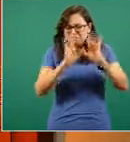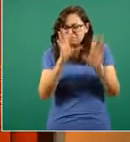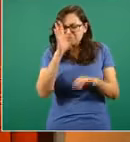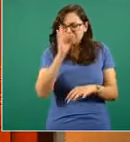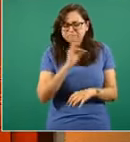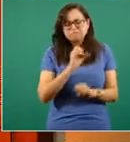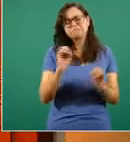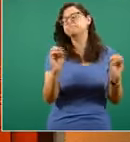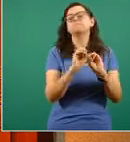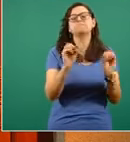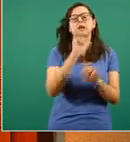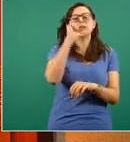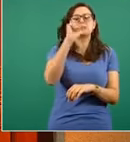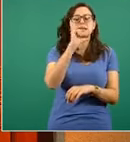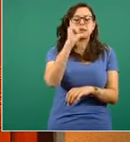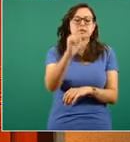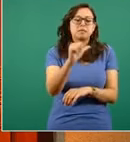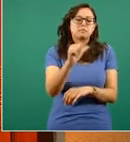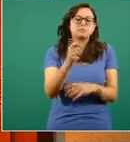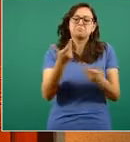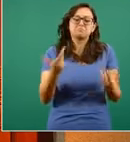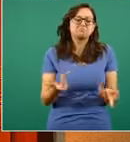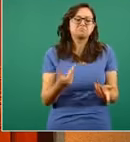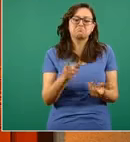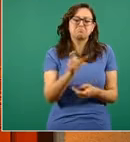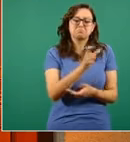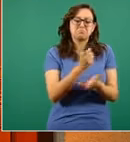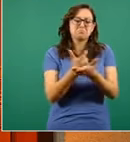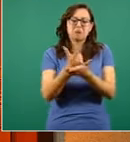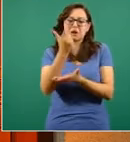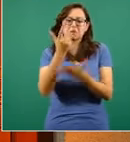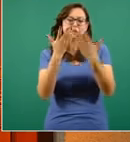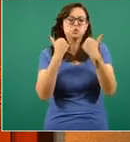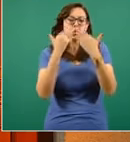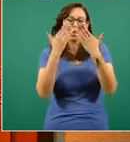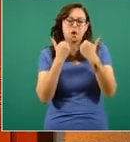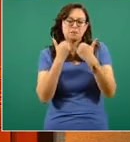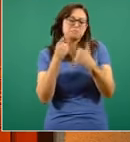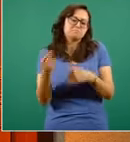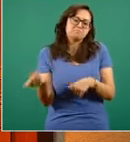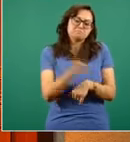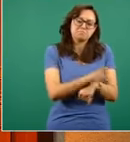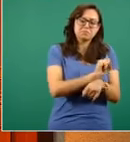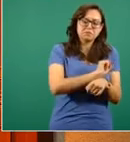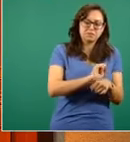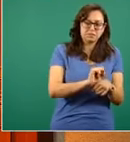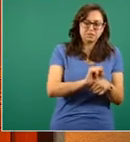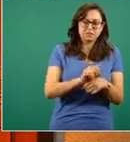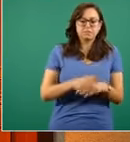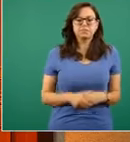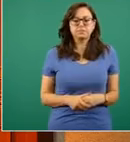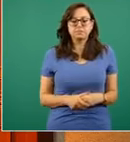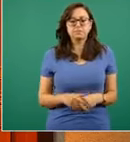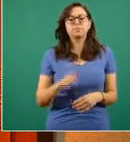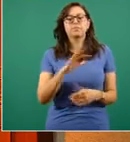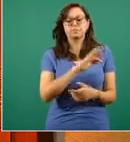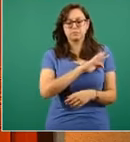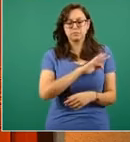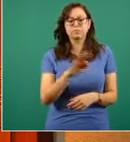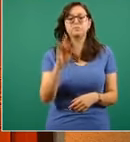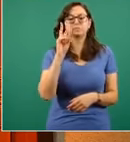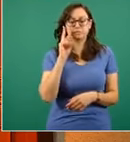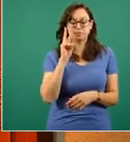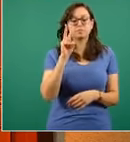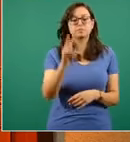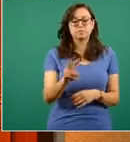ESAVIS graves, entonces fueron, digamos, reclasificadas para efectos de ESAVIS no graves. Y entonces es por eso que ahora nuestra